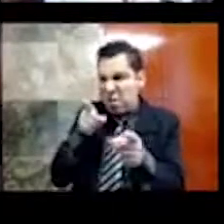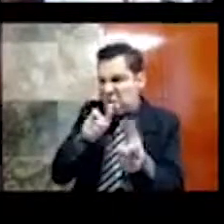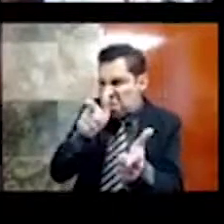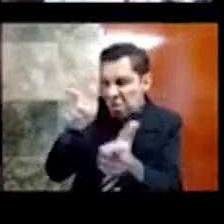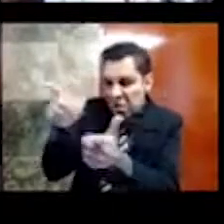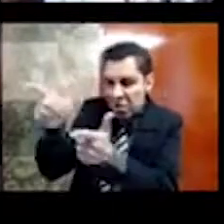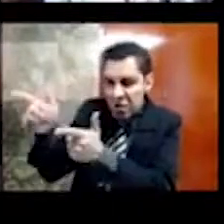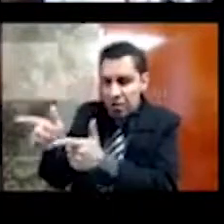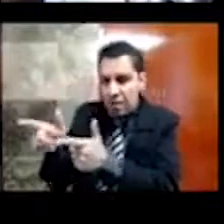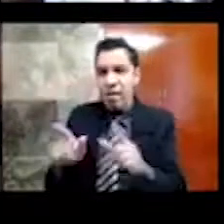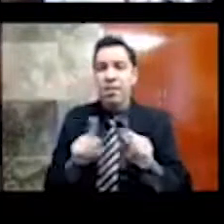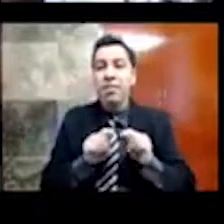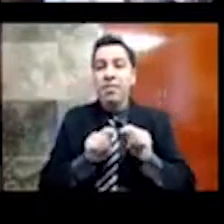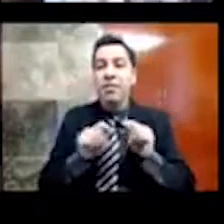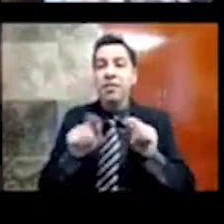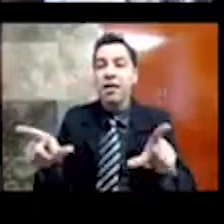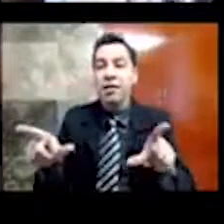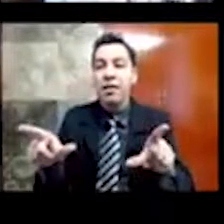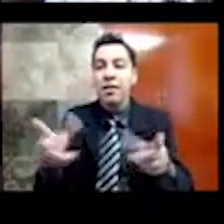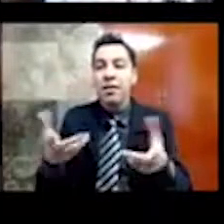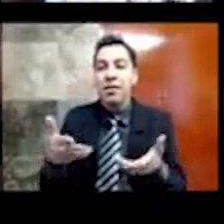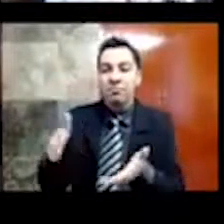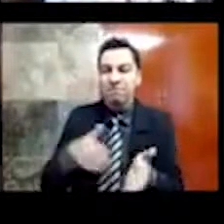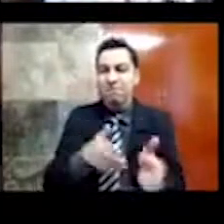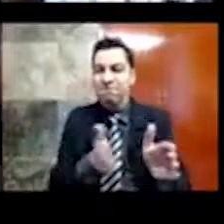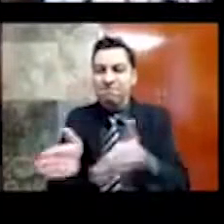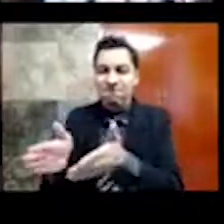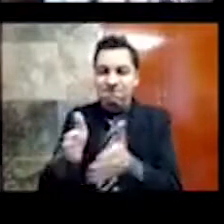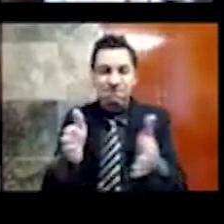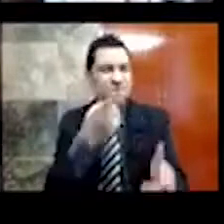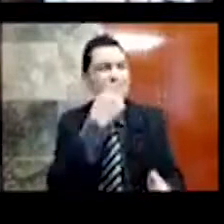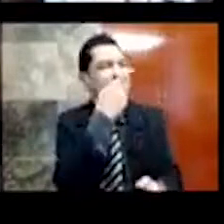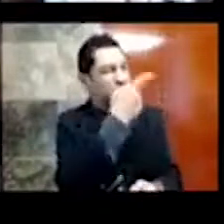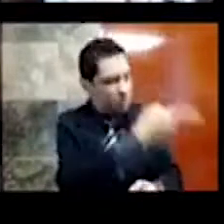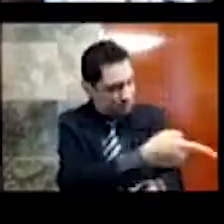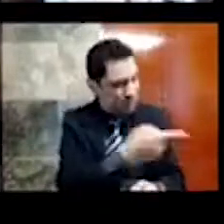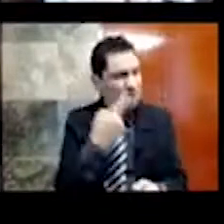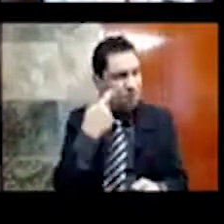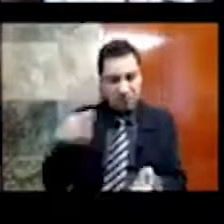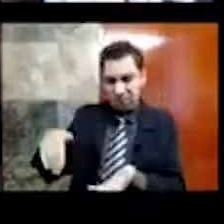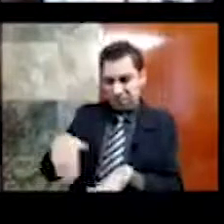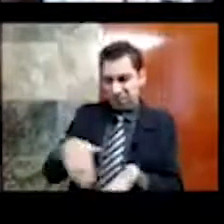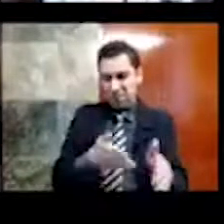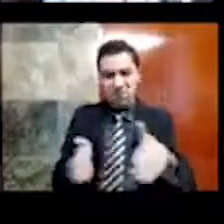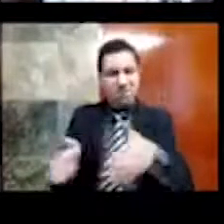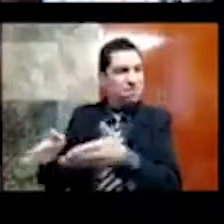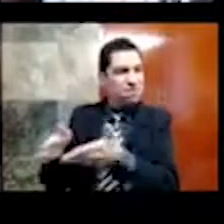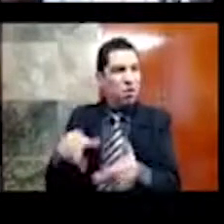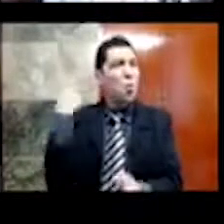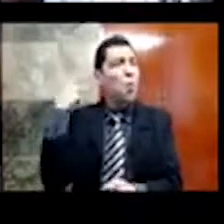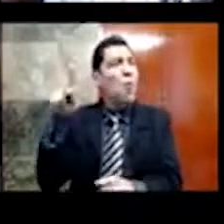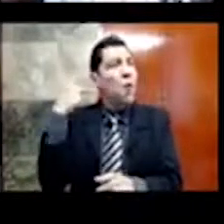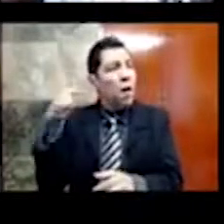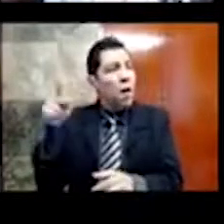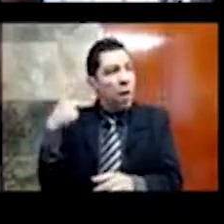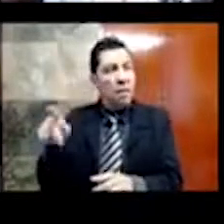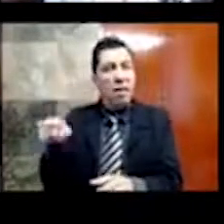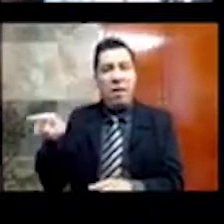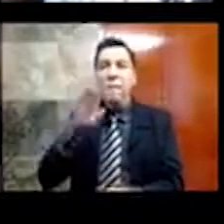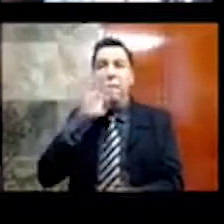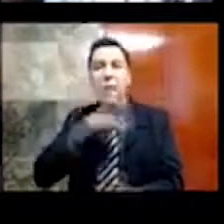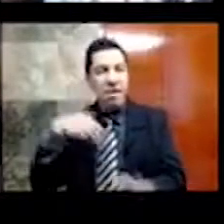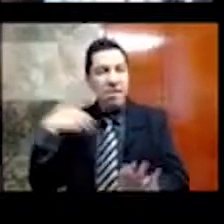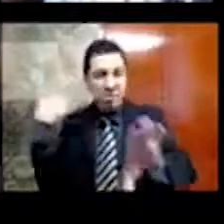ves, el camino está mal, está muy mal porque los cholultecas lo destruyeron para que tú tengas problemas. No es cierto,